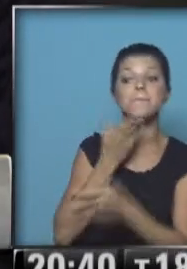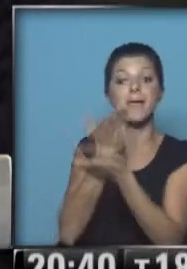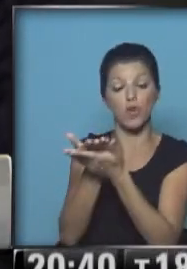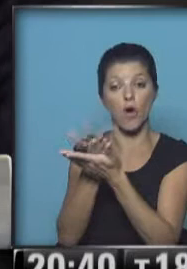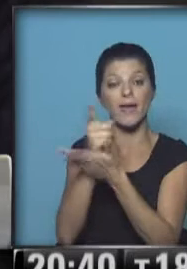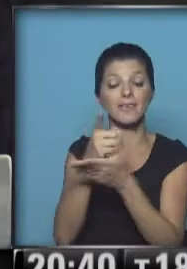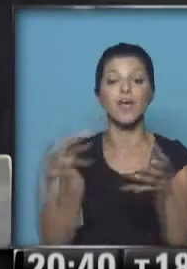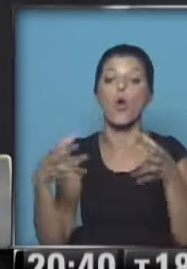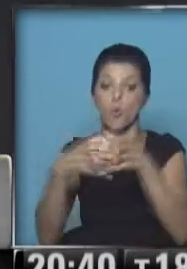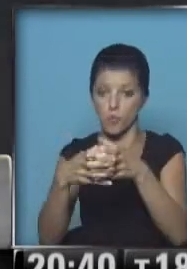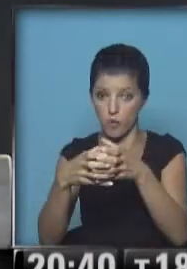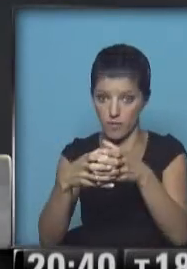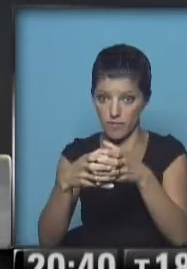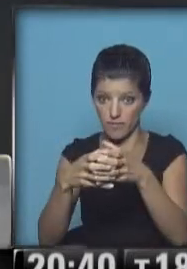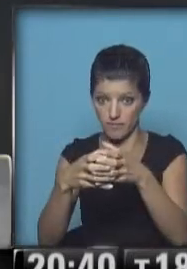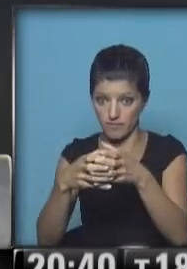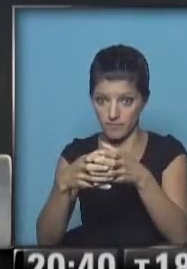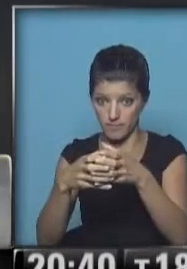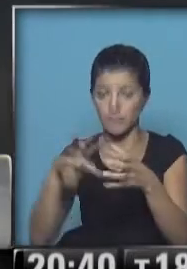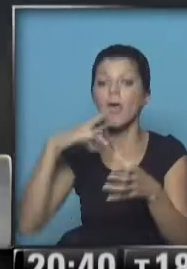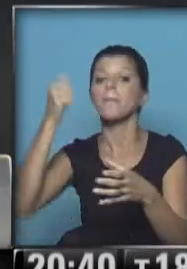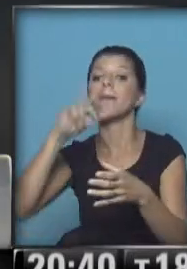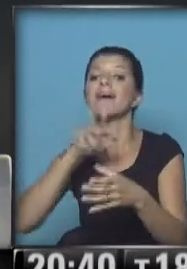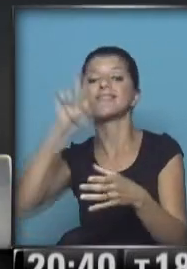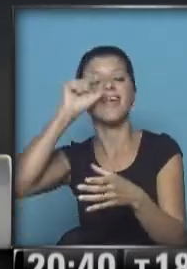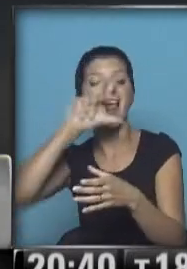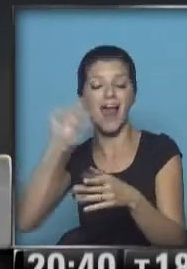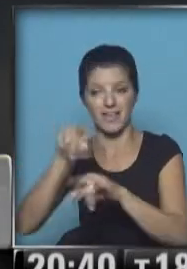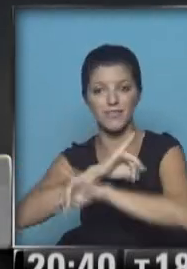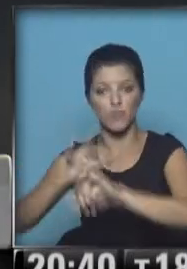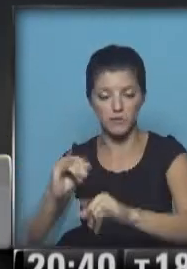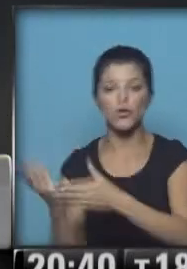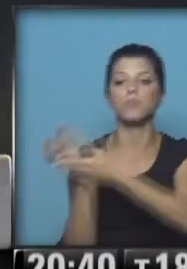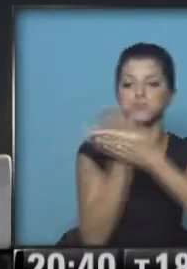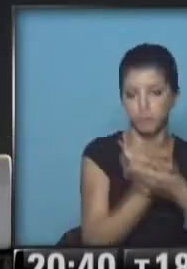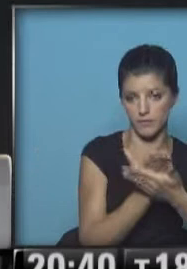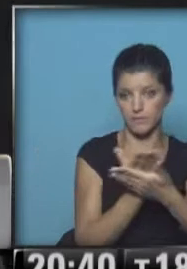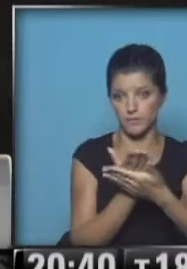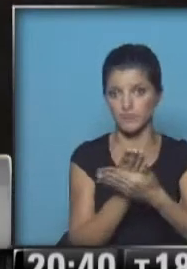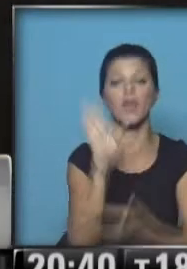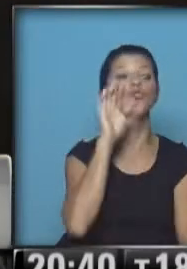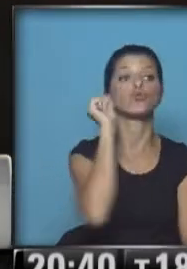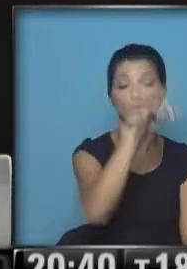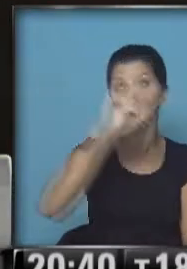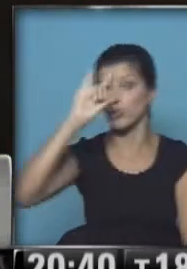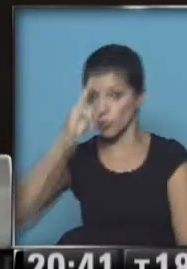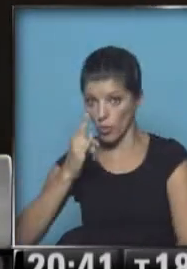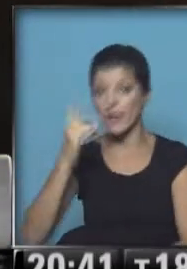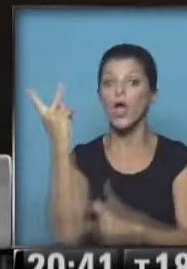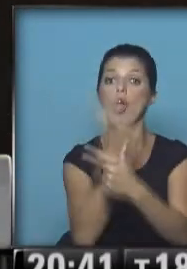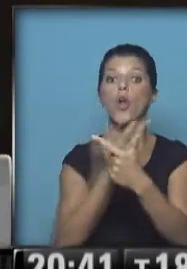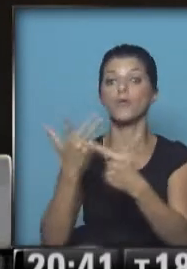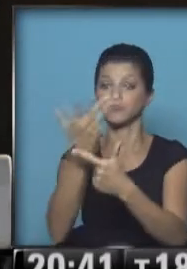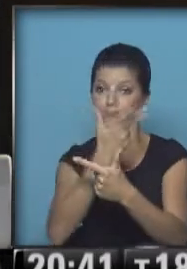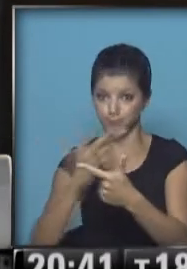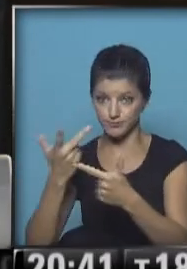información financiera a cargo de José Batella requiere esos datos a sus pares de Estados Unidos y Uruguay, con quienes tiene